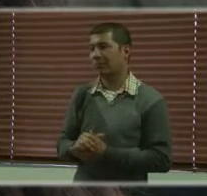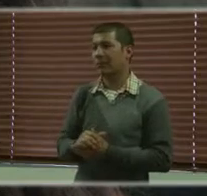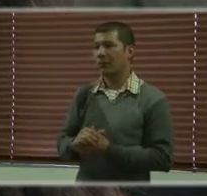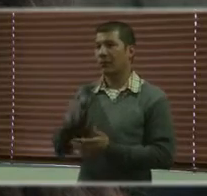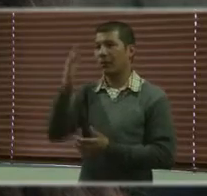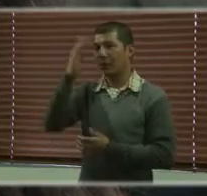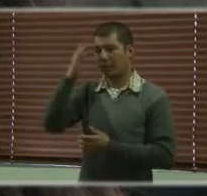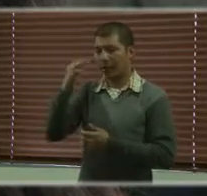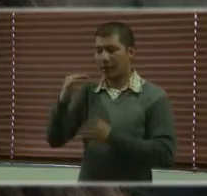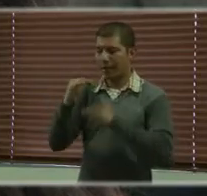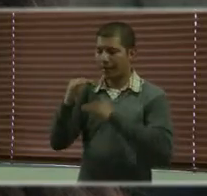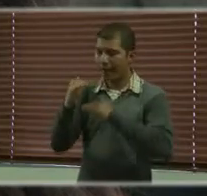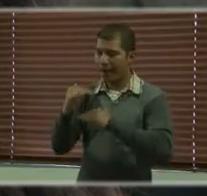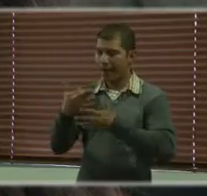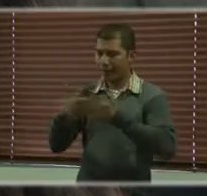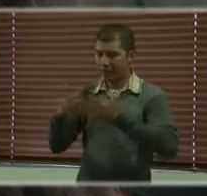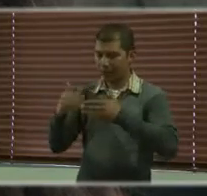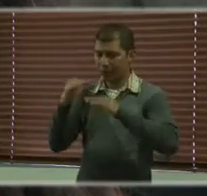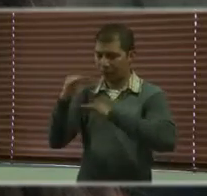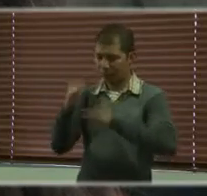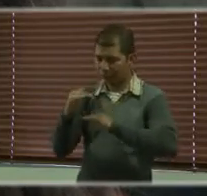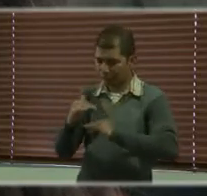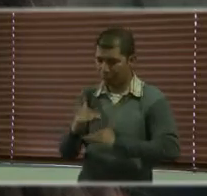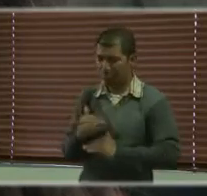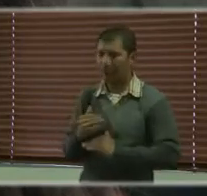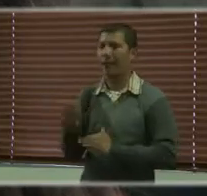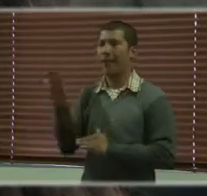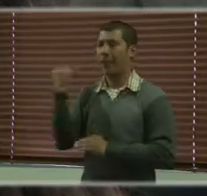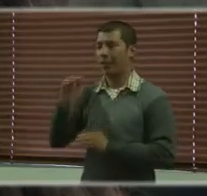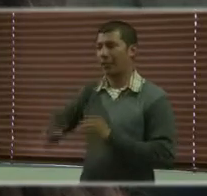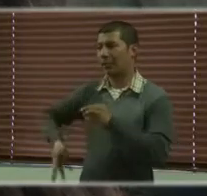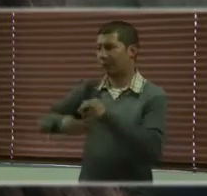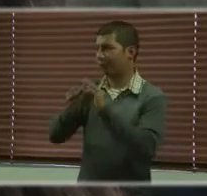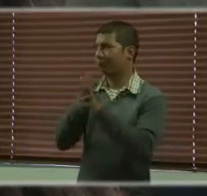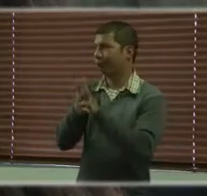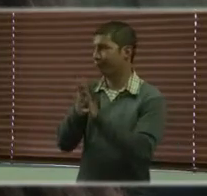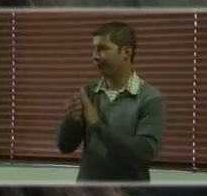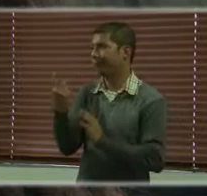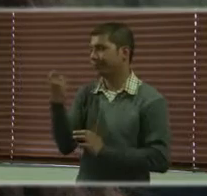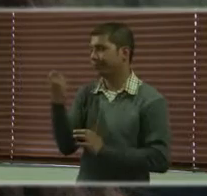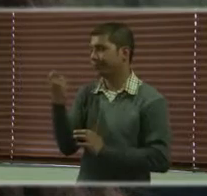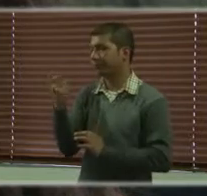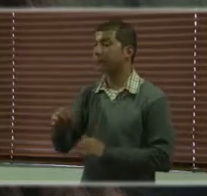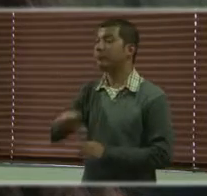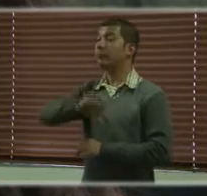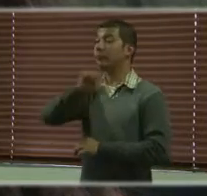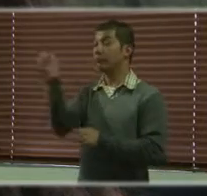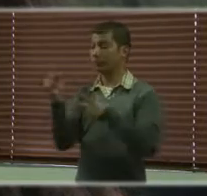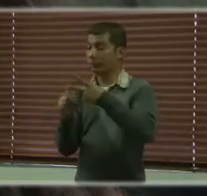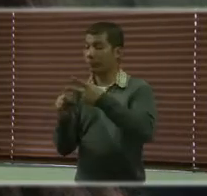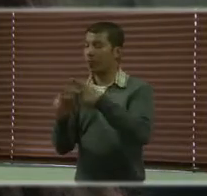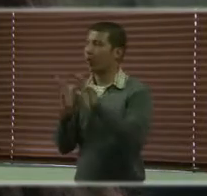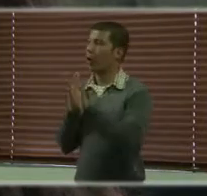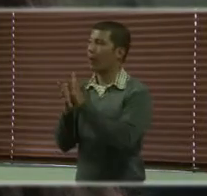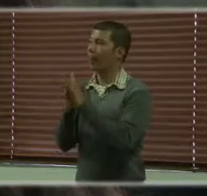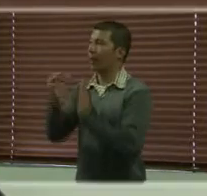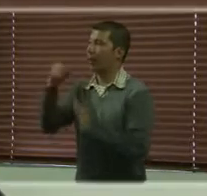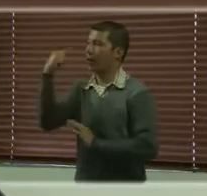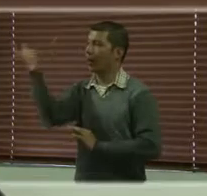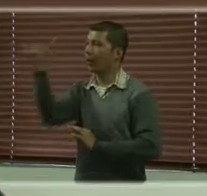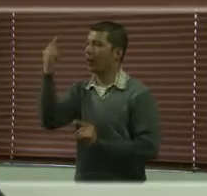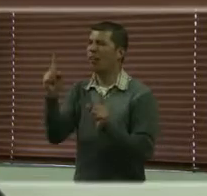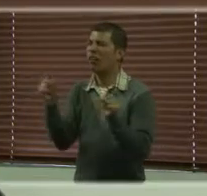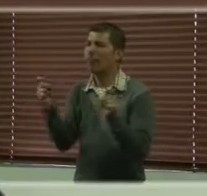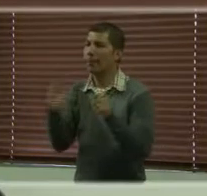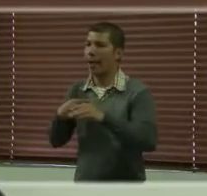párrafos que están ahí incluidos en ese comentario general el comentario general dos también ya fue adoptado Es sobre accesibilidad